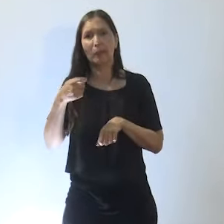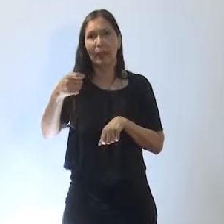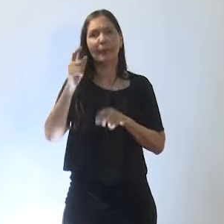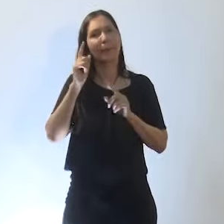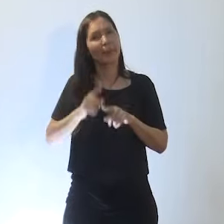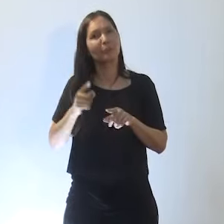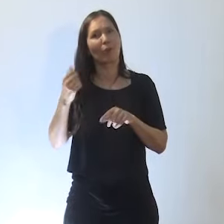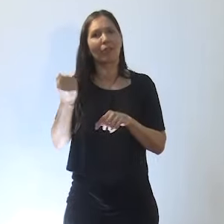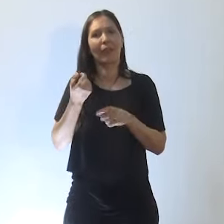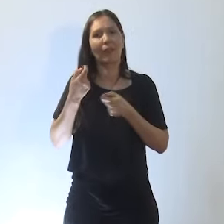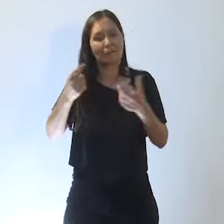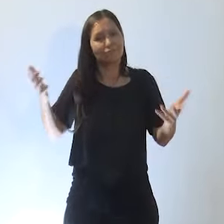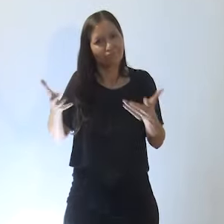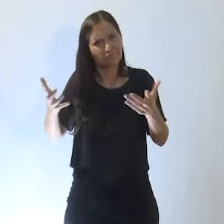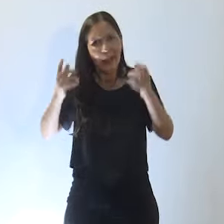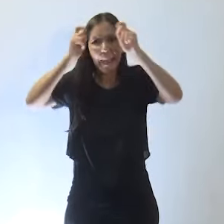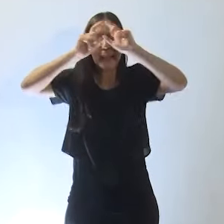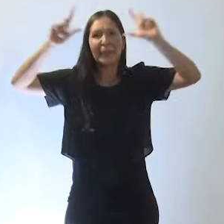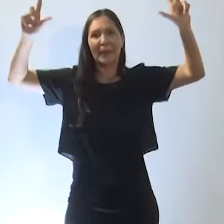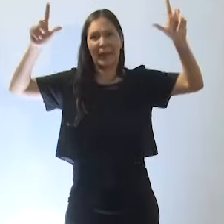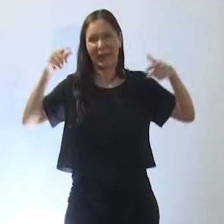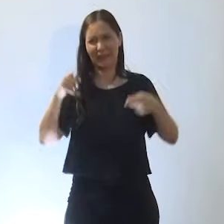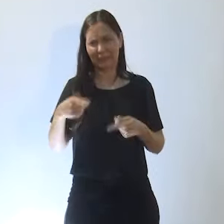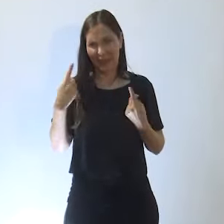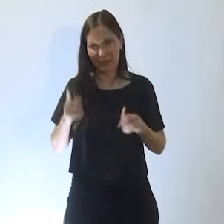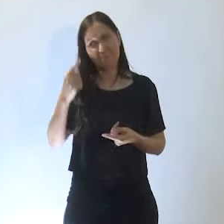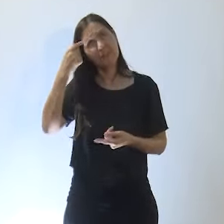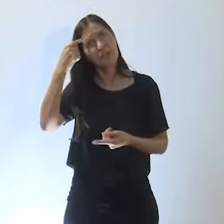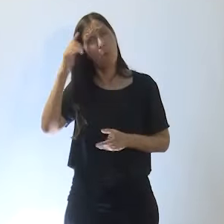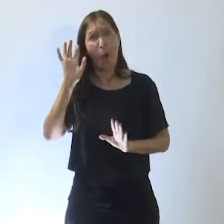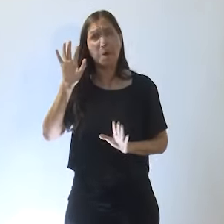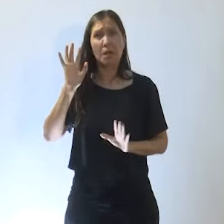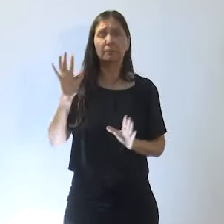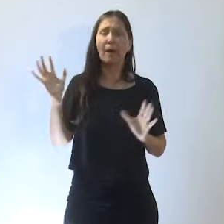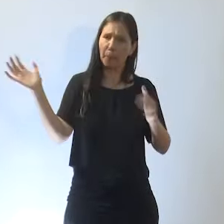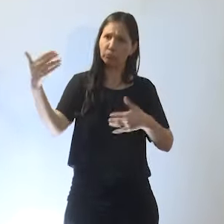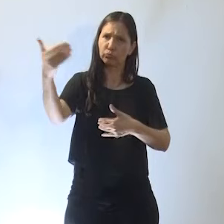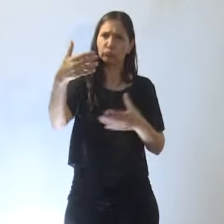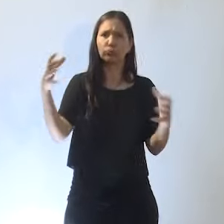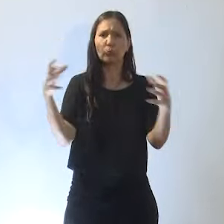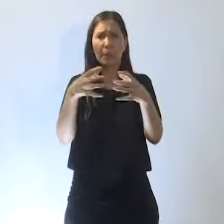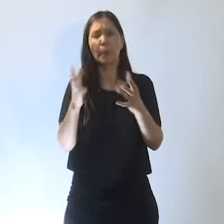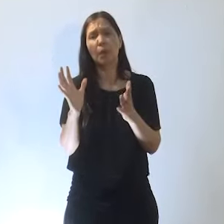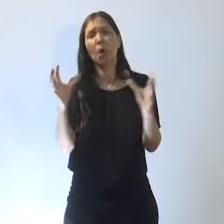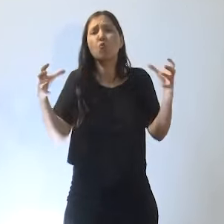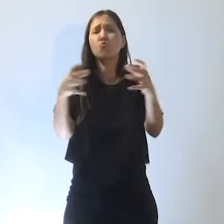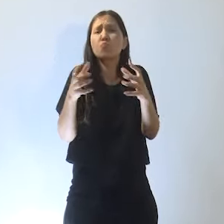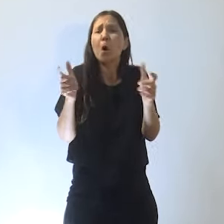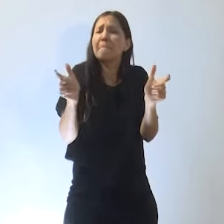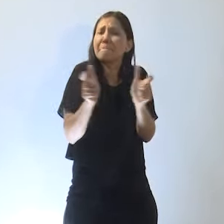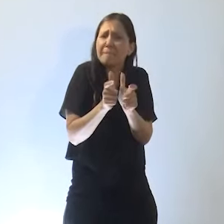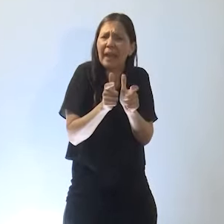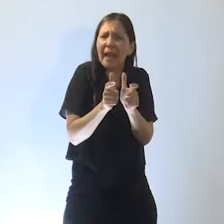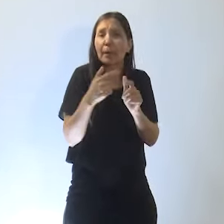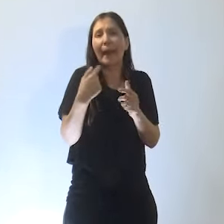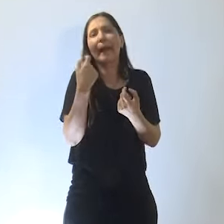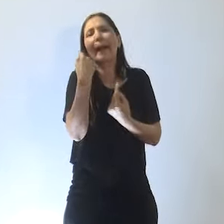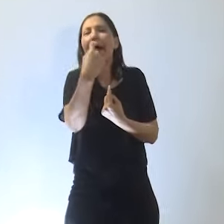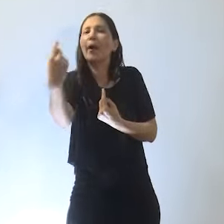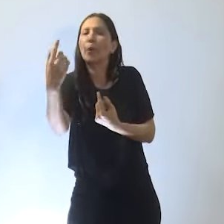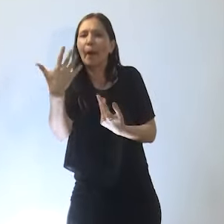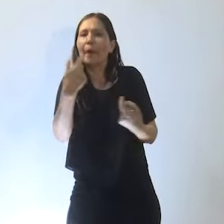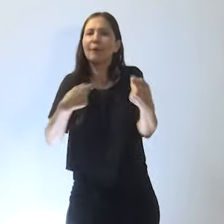creatividad también apostemos a pensemos Bueno juntémonos si se quien grupos más pequeños para que cada uno pueda tirar su idea En qué